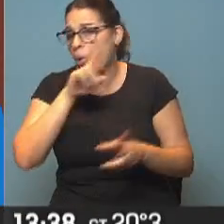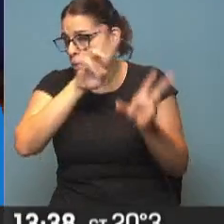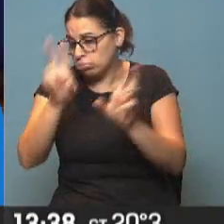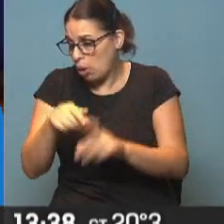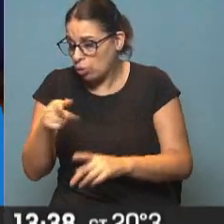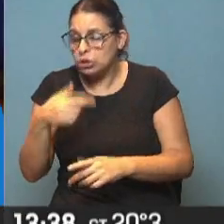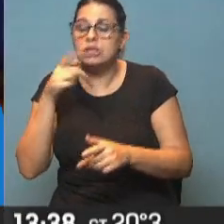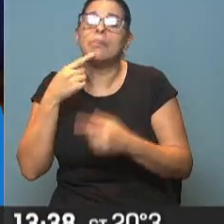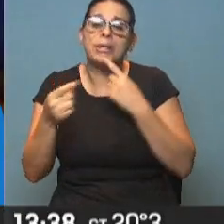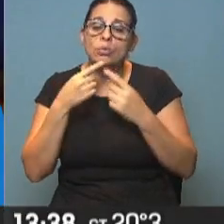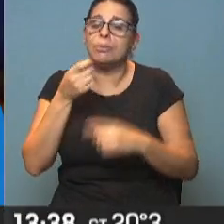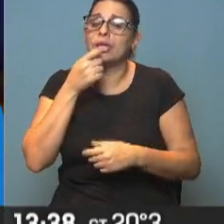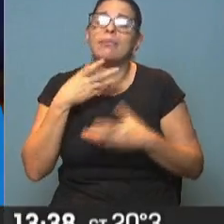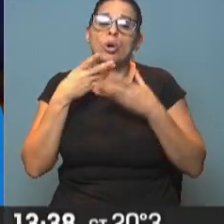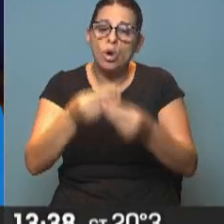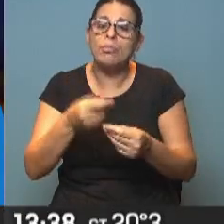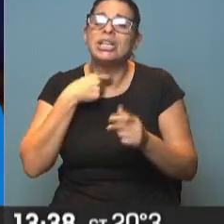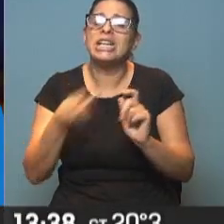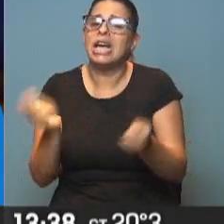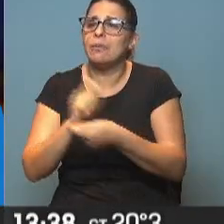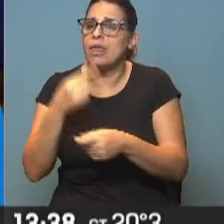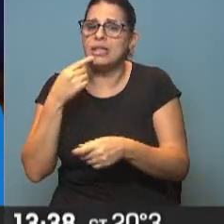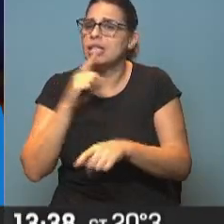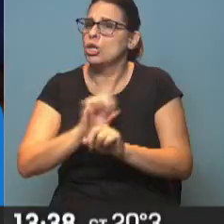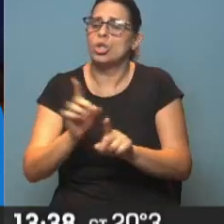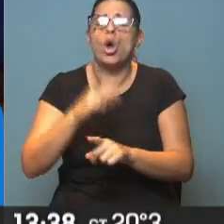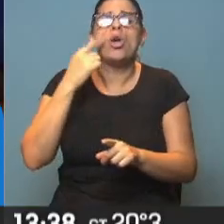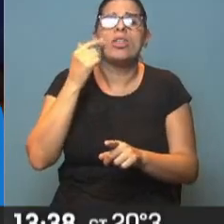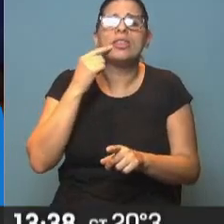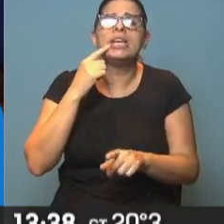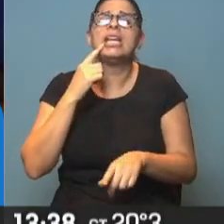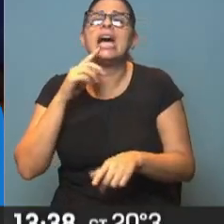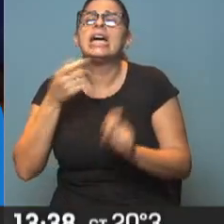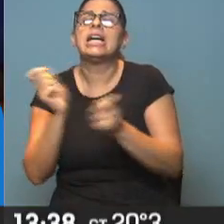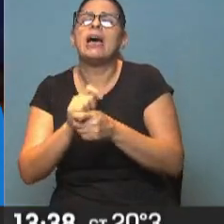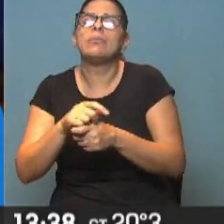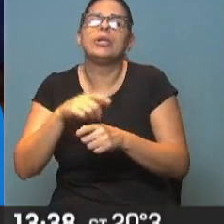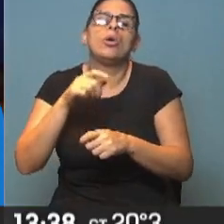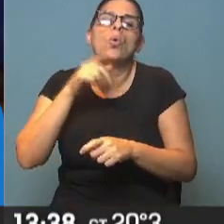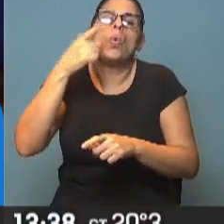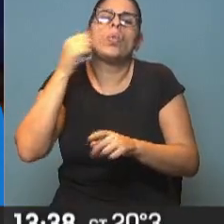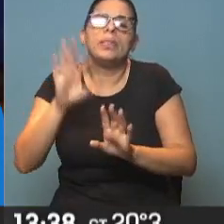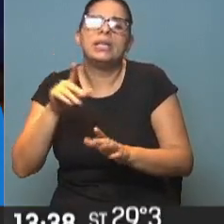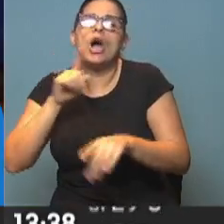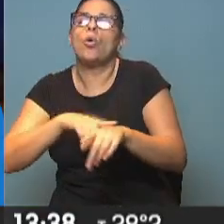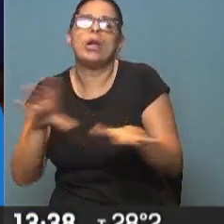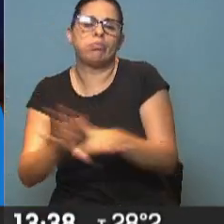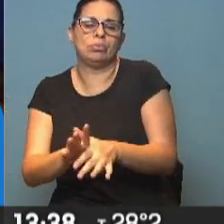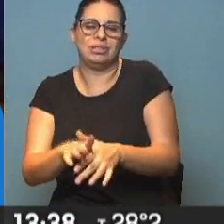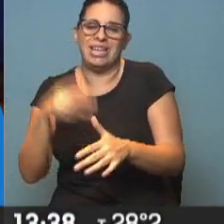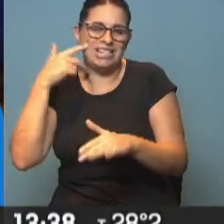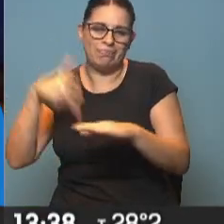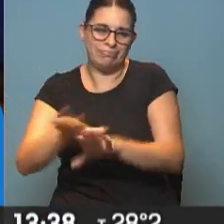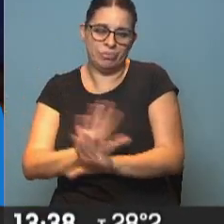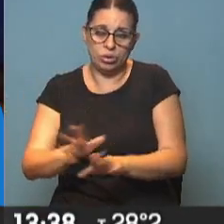presentan que vas con una compra y quieres hacer un cambio y dice no los días de cambio hasta el día tal ahora exclusivamente eso no va mal entonces el gran